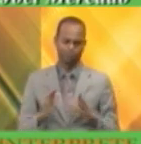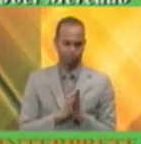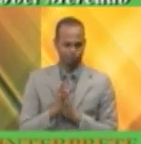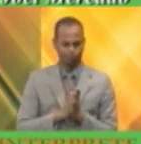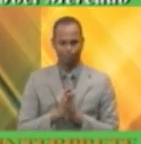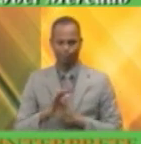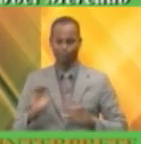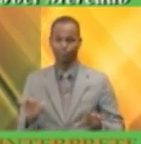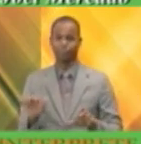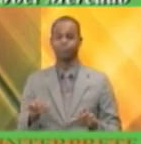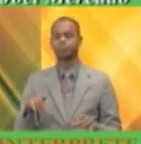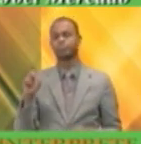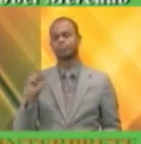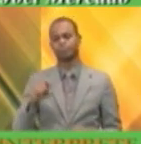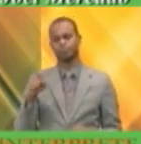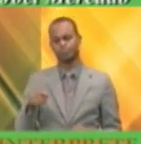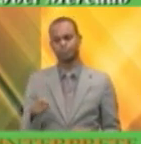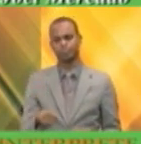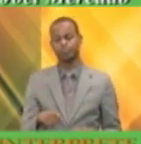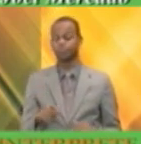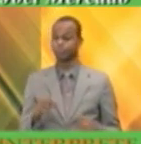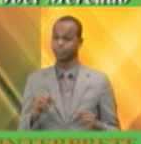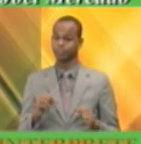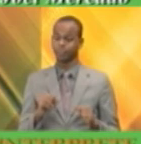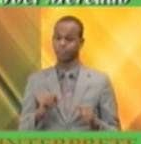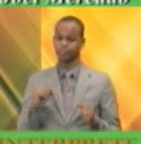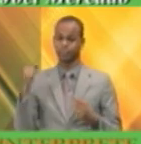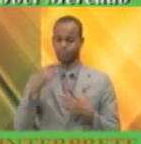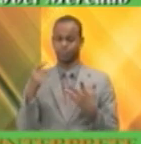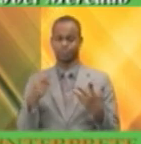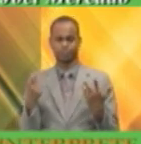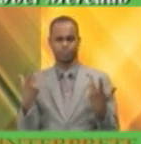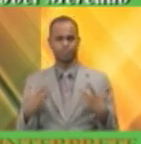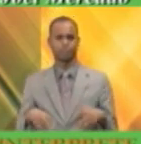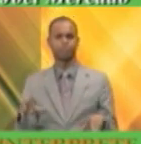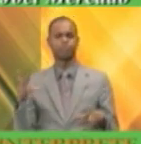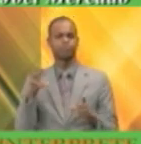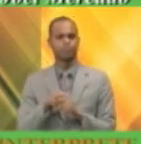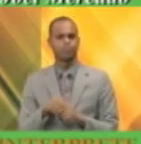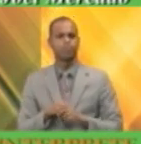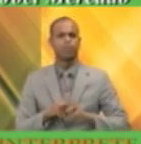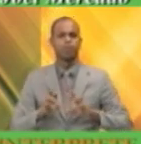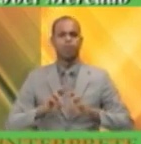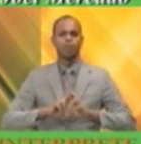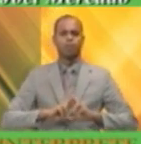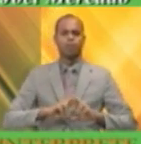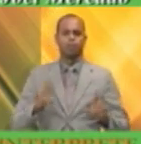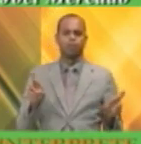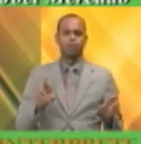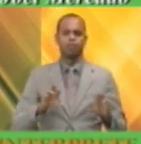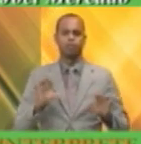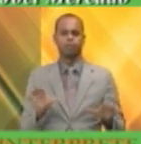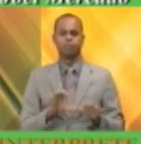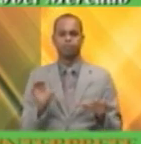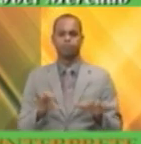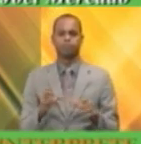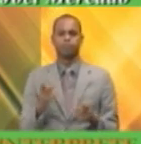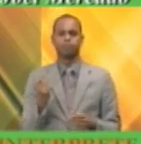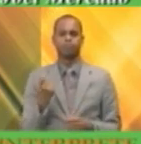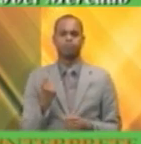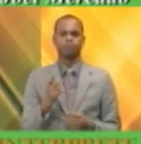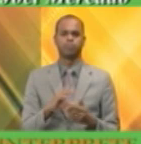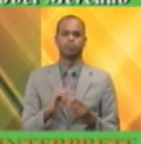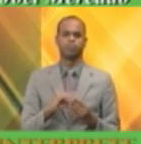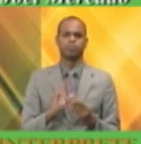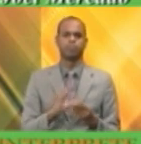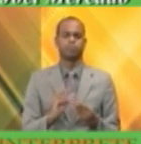Pero tenemos unos cuantos atletas que ya están preparándose por lo que se puede precisamente ver, ¿no? Le decía